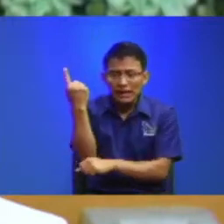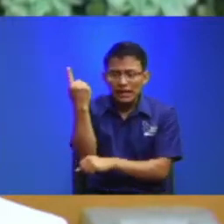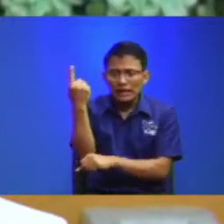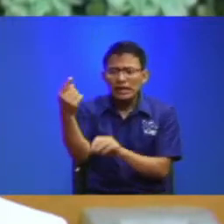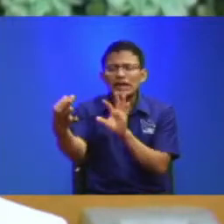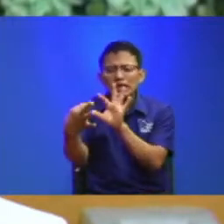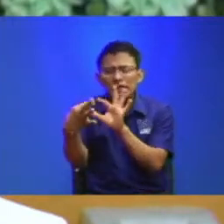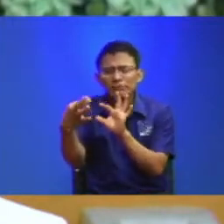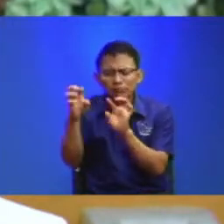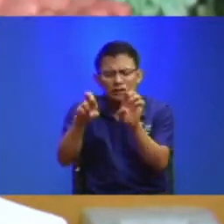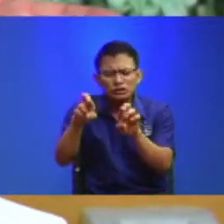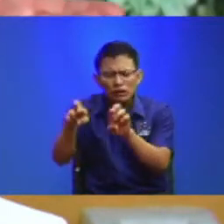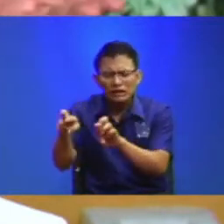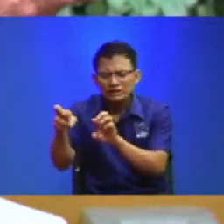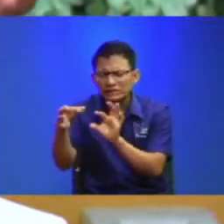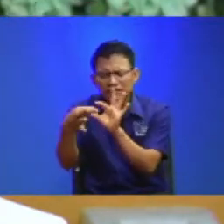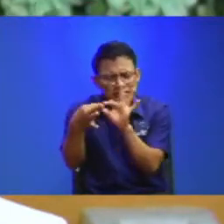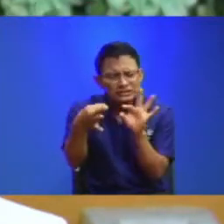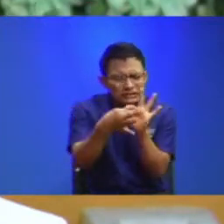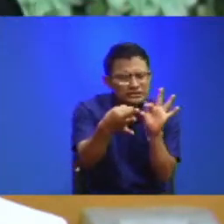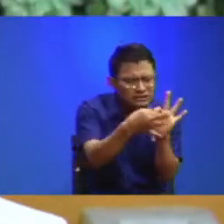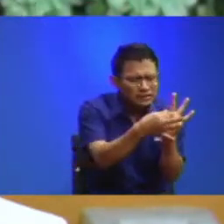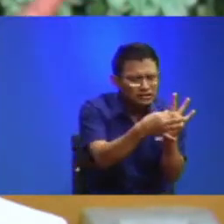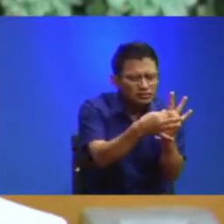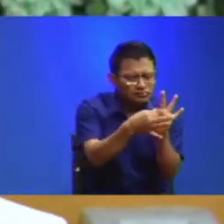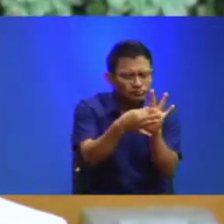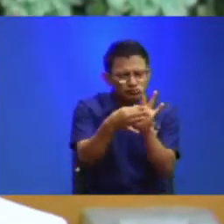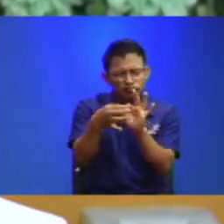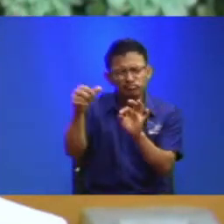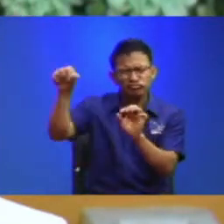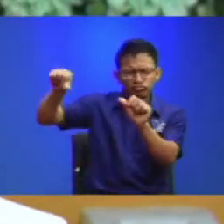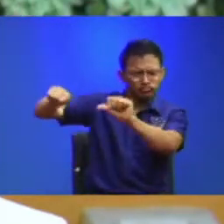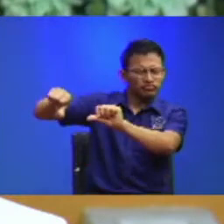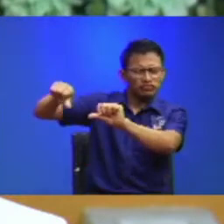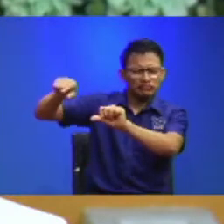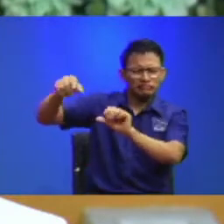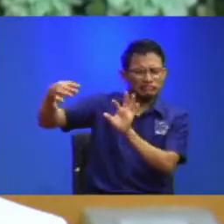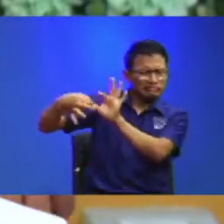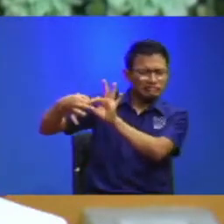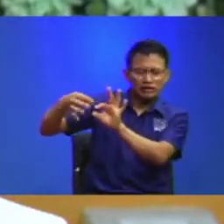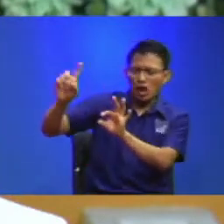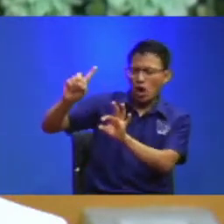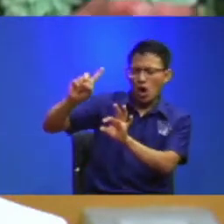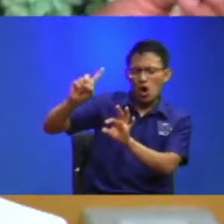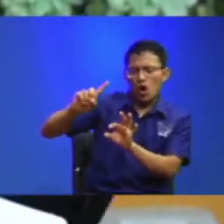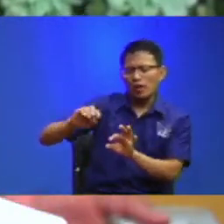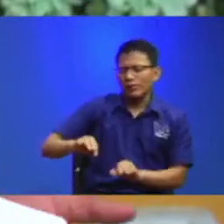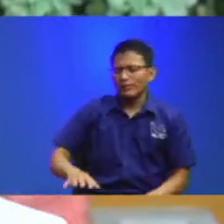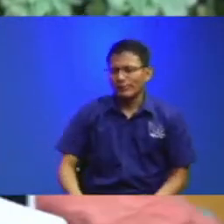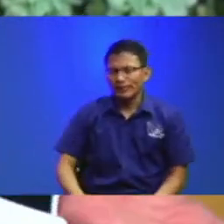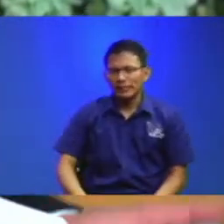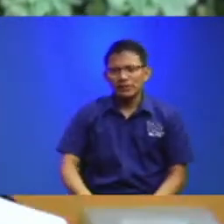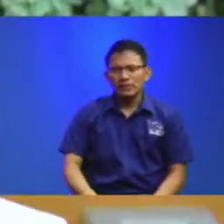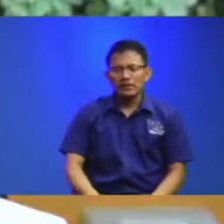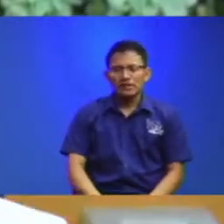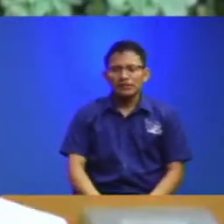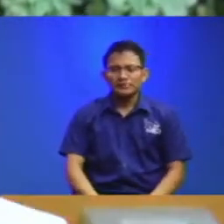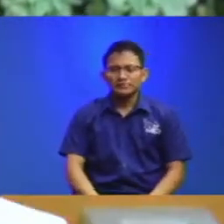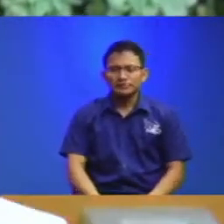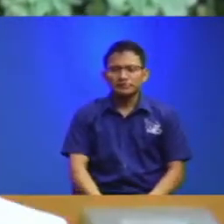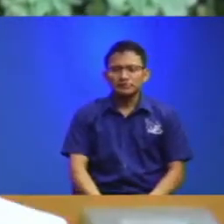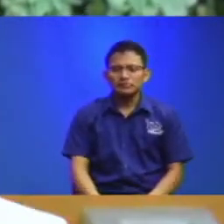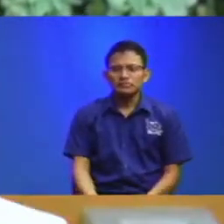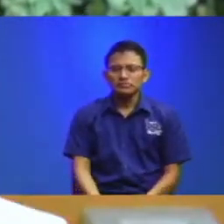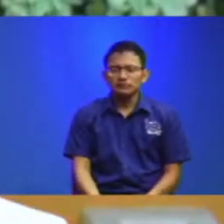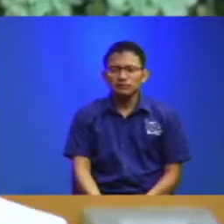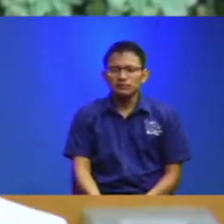de las situaciones, pues es obvio que tendríamos que salir del mundo. Vas a ir a comprar zapatos, no puedes pretender comprárselo solamente